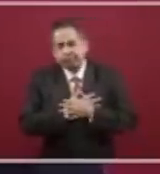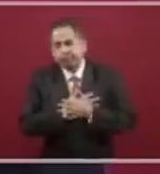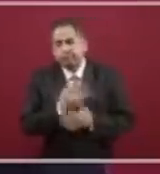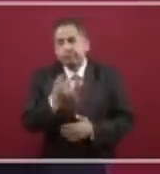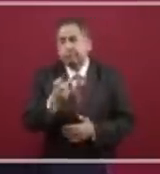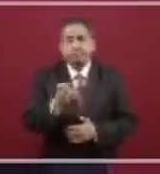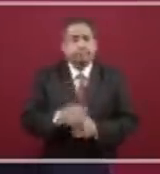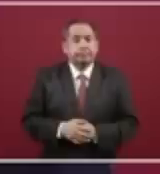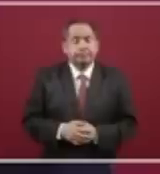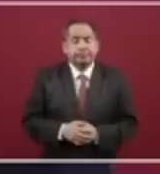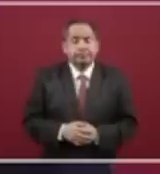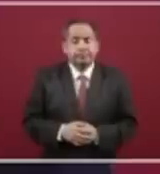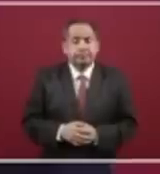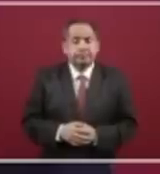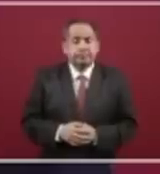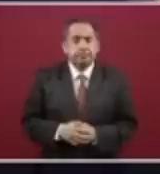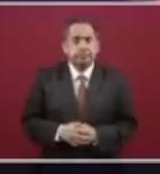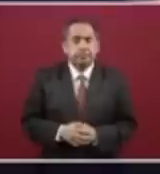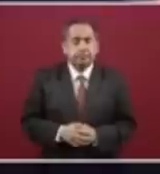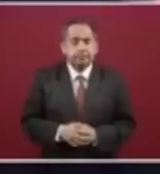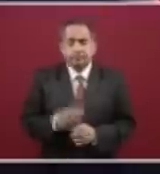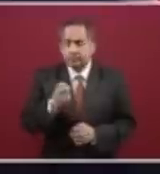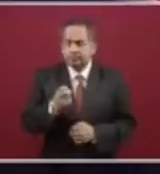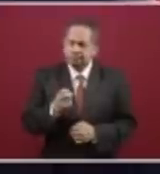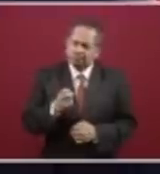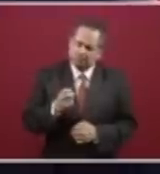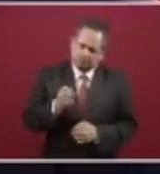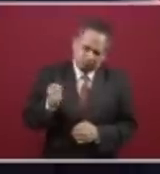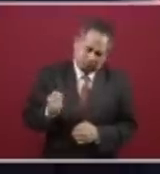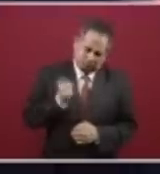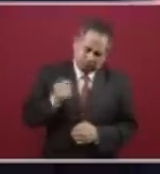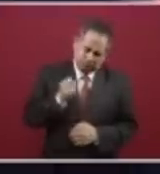es un privilegio